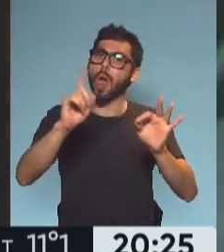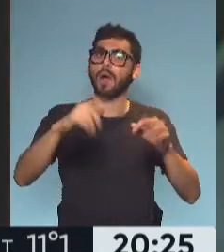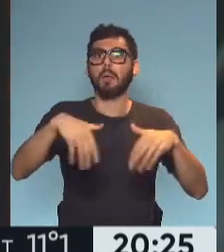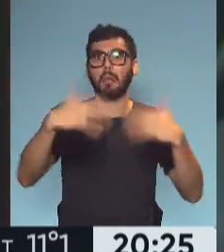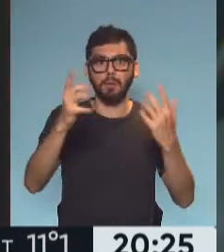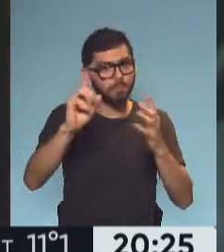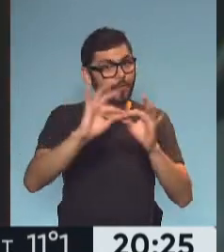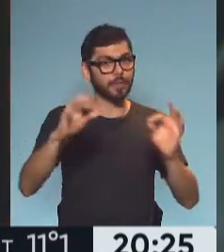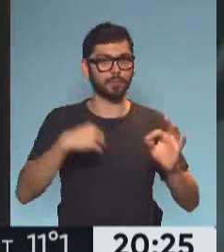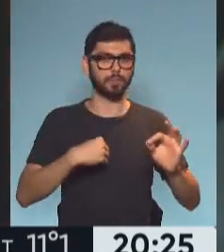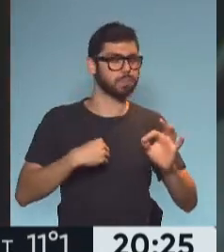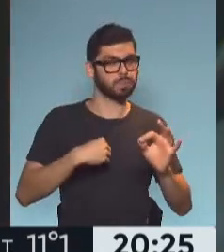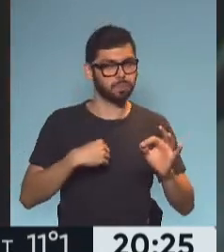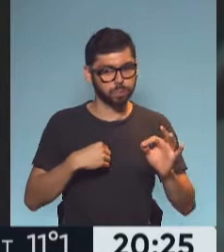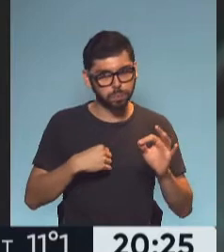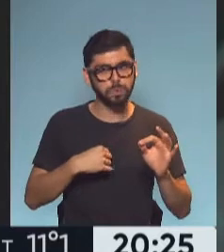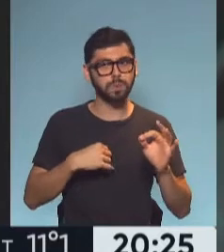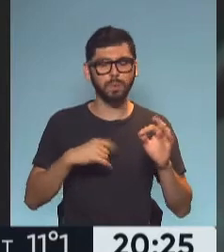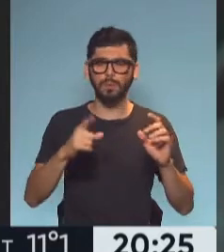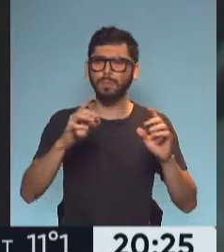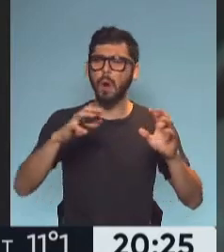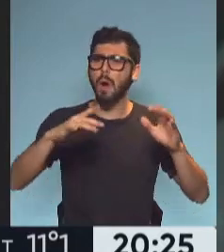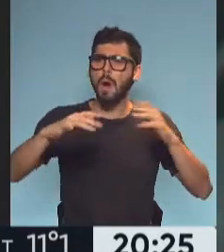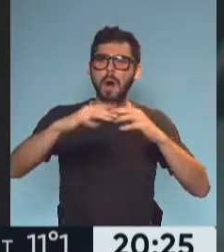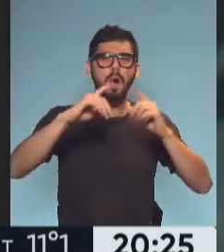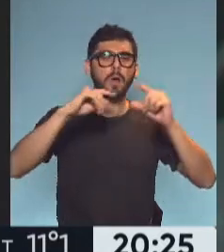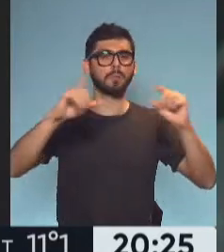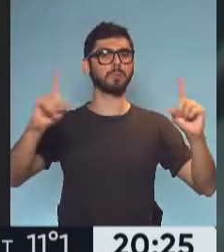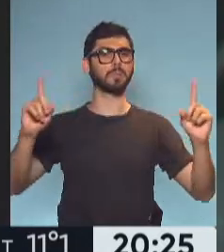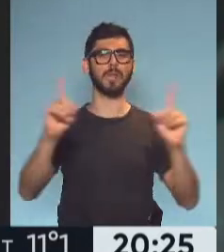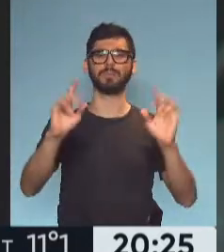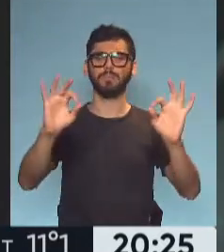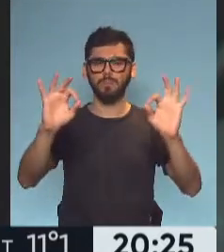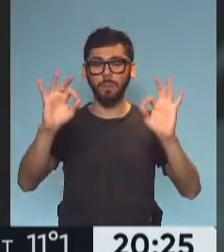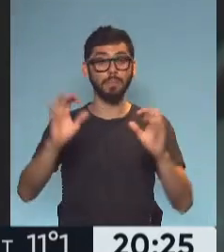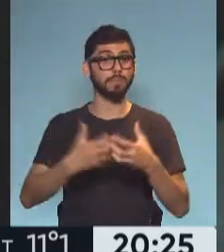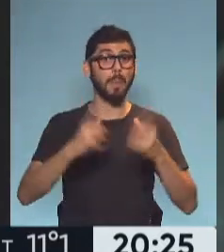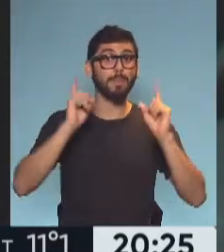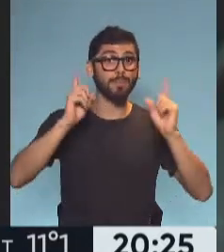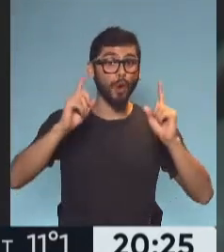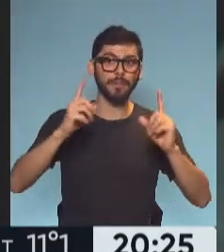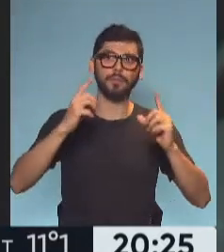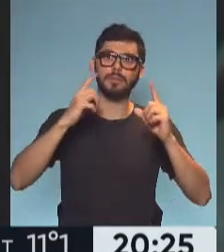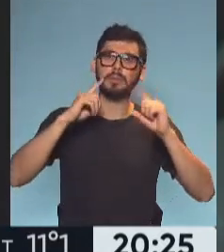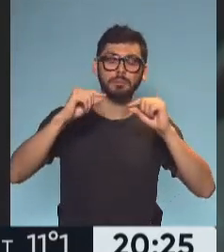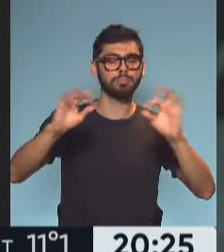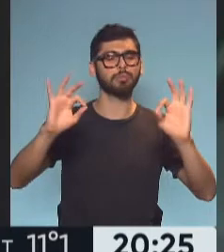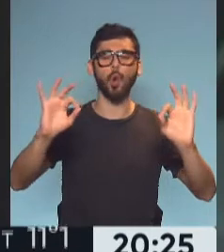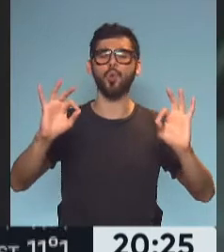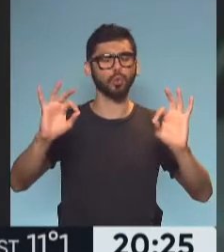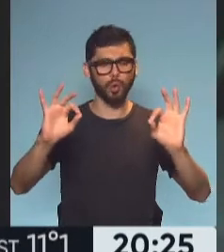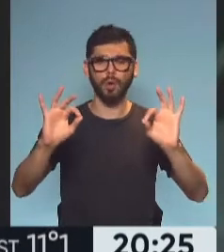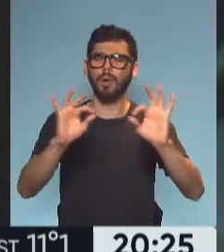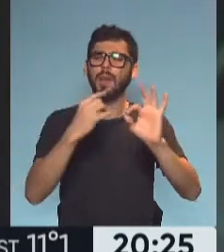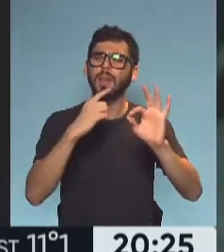impacta, que hace ruido, que de alguna manera resume toda esta protesta que vienen llevando adelante los docentes de la educación. Esta cuestión que